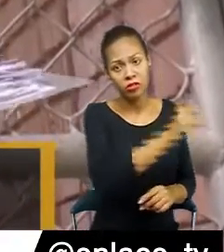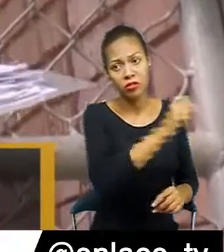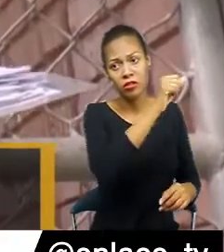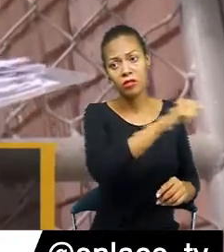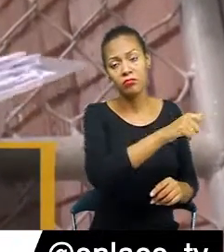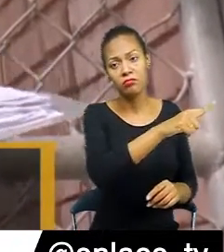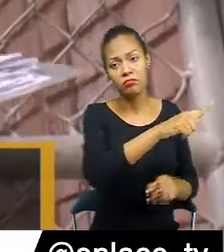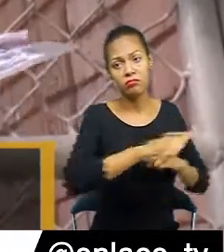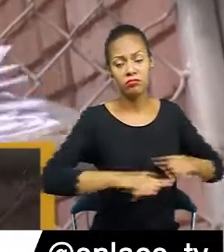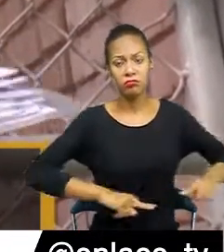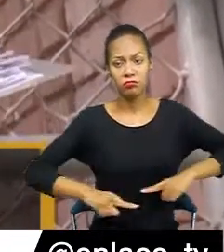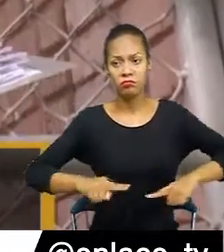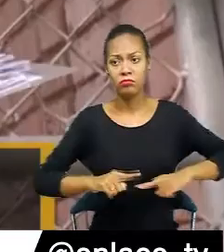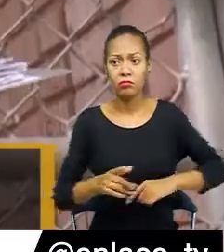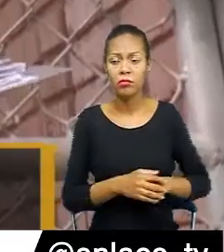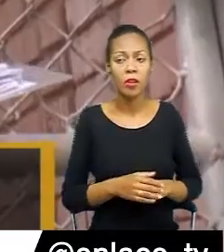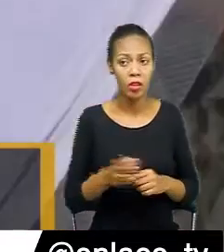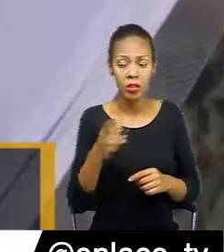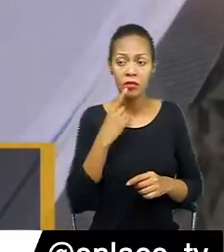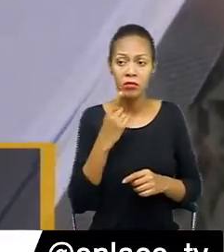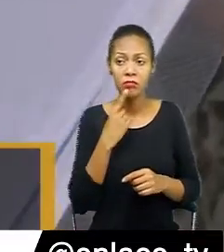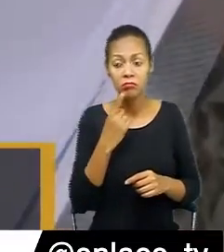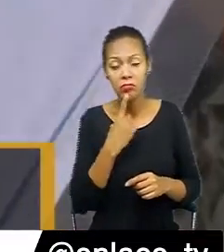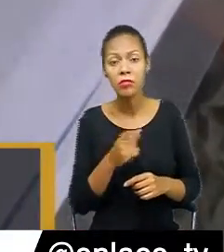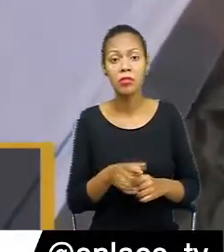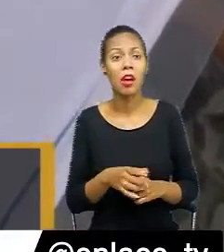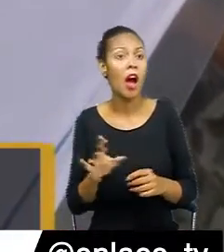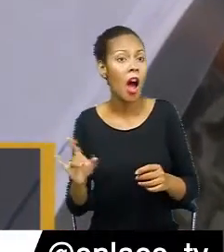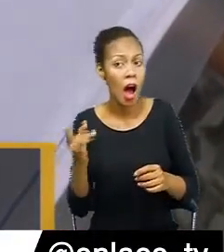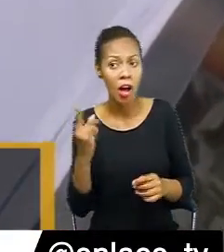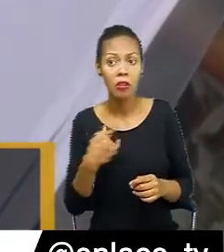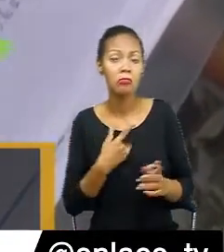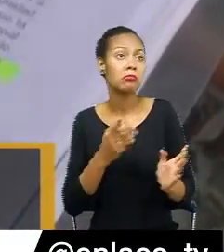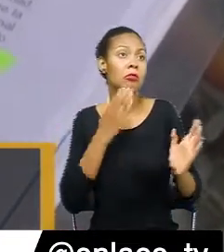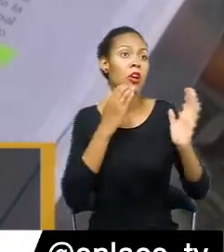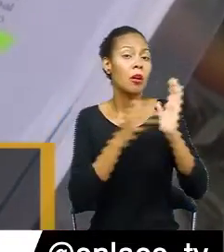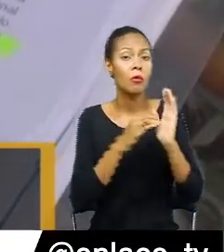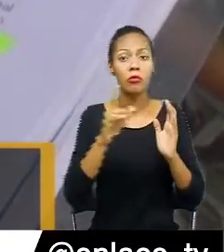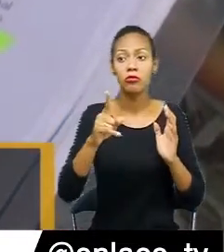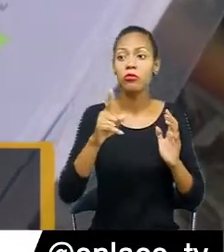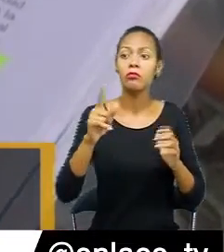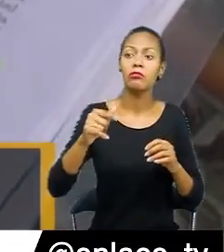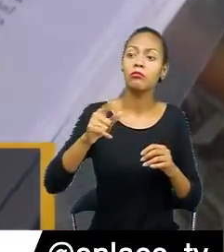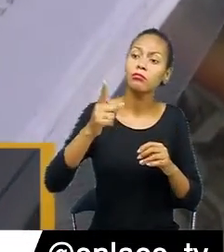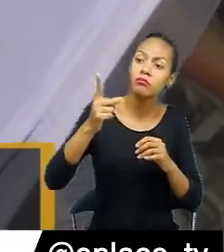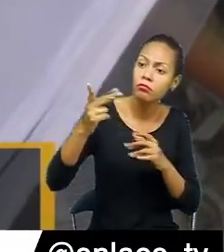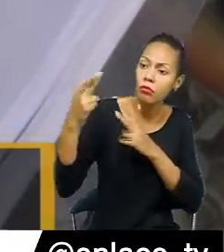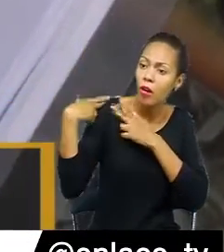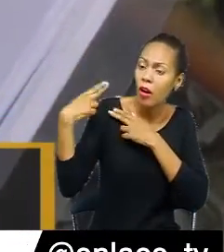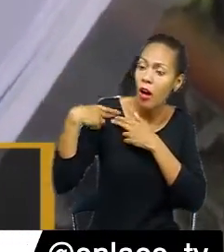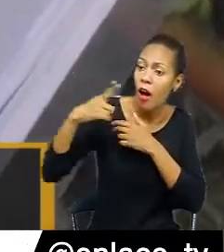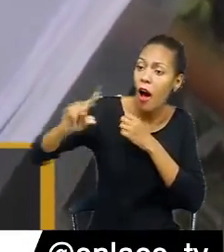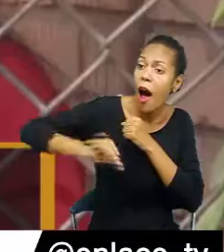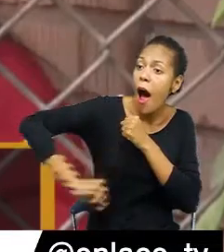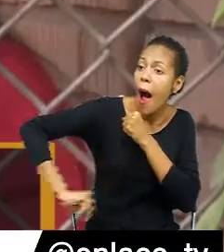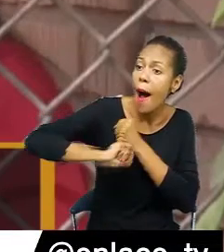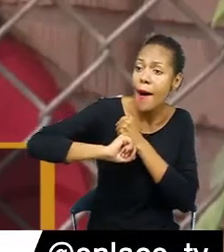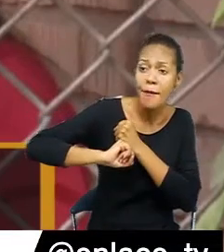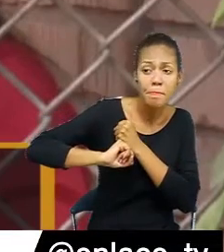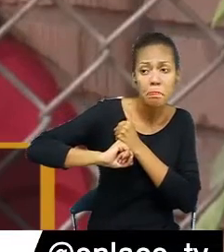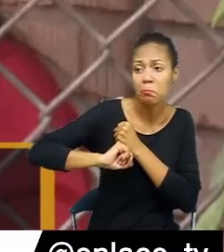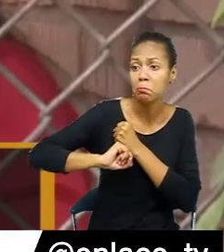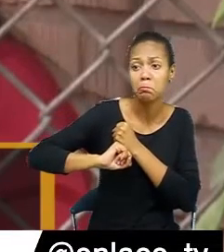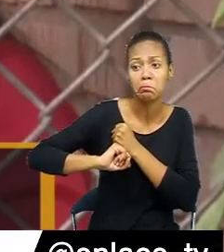que hasta el momento no ha obtenido ni ha logrado tener comunicación con ninguna de las autoridades para recibir el apoyo que tanto solicita. Porque